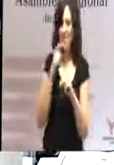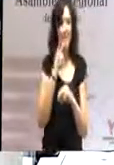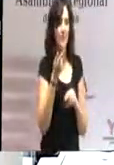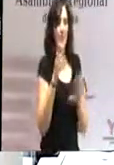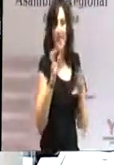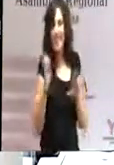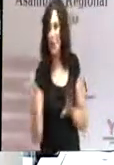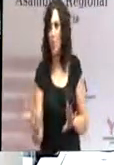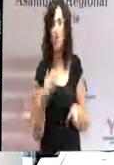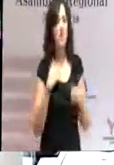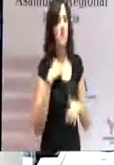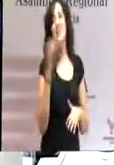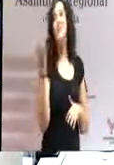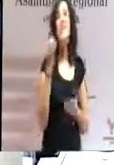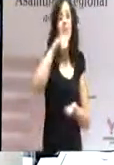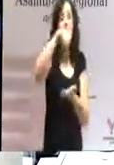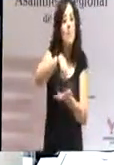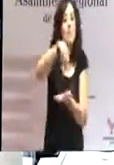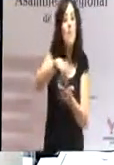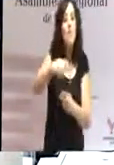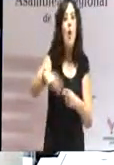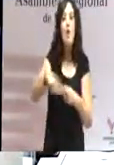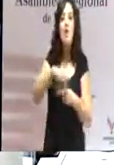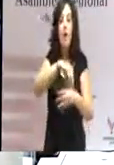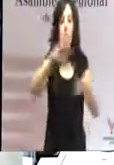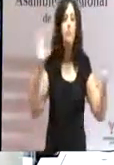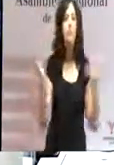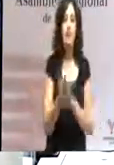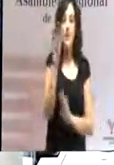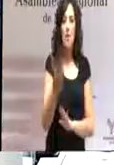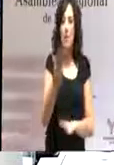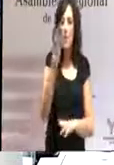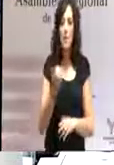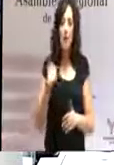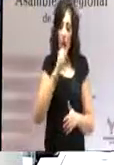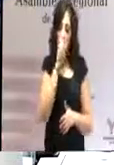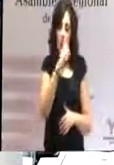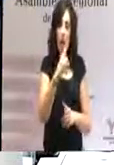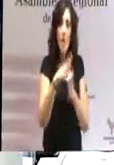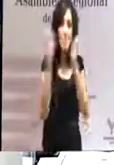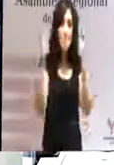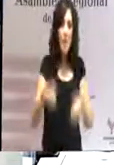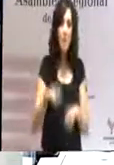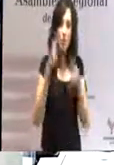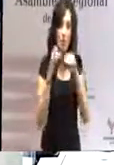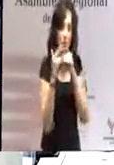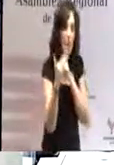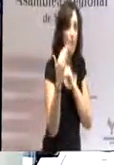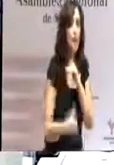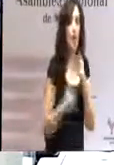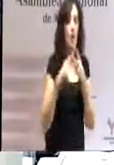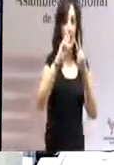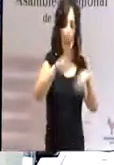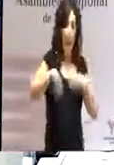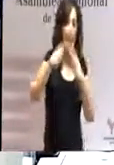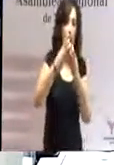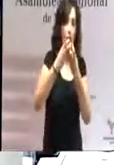deben ser el eje de la política en los próximos 12 meses. Pacto por el Mar Menor,